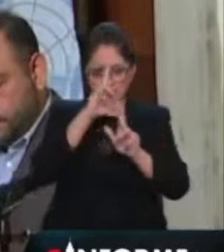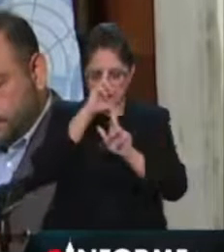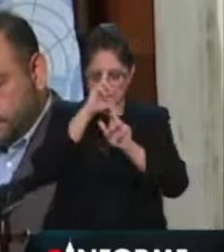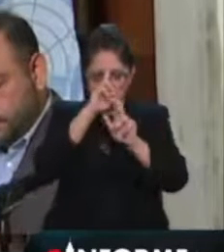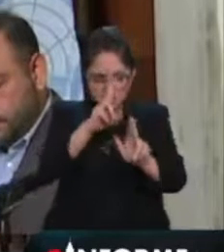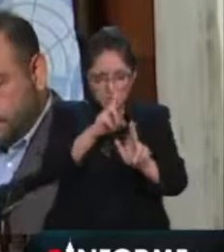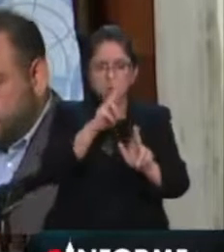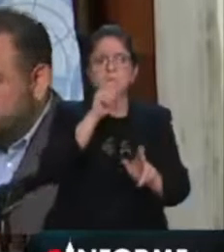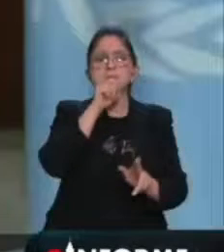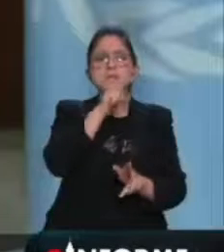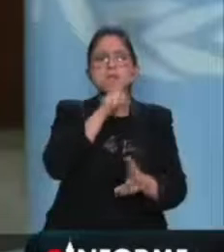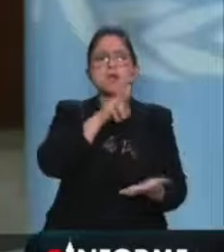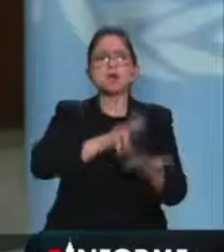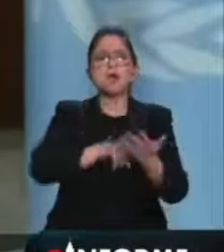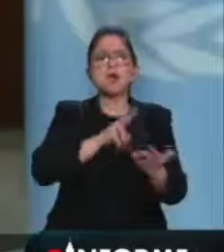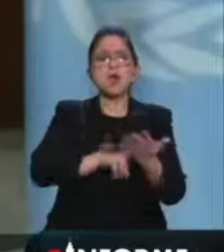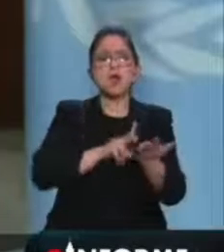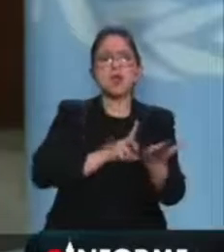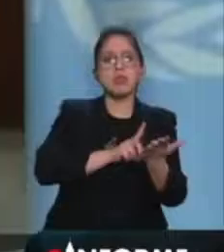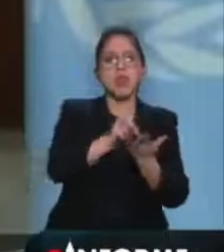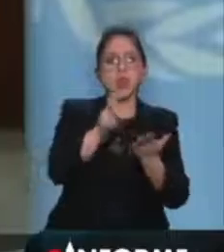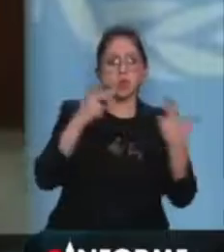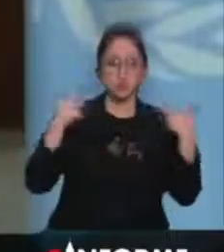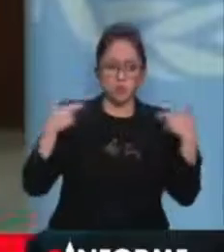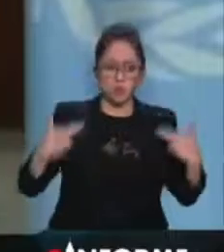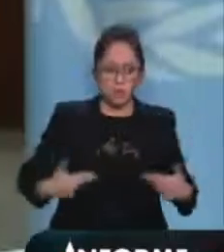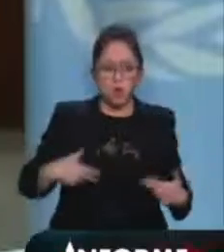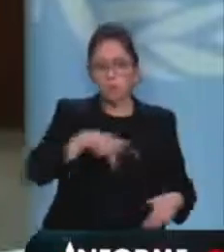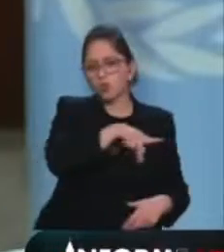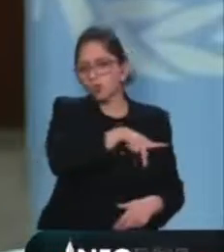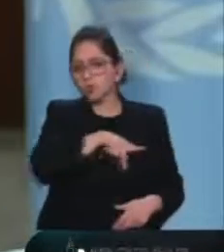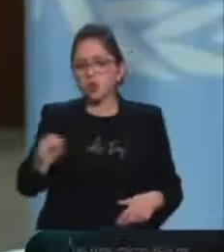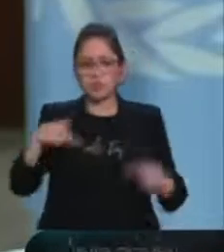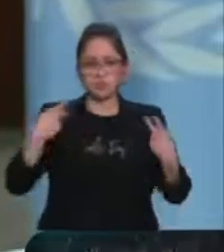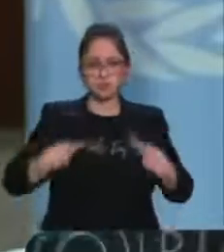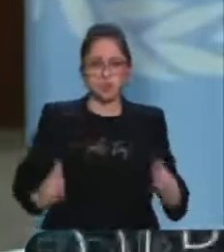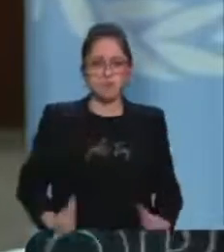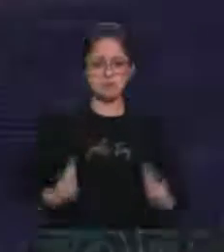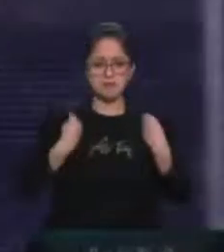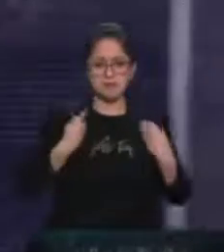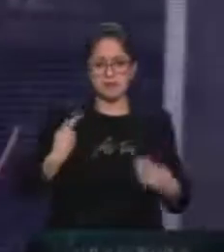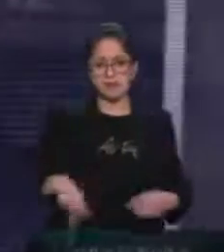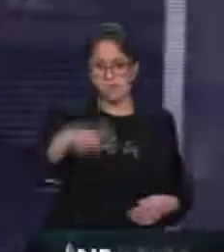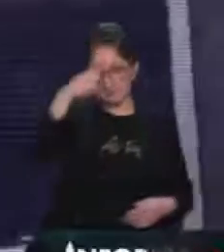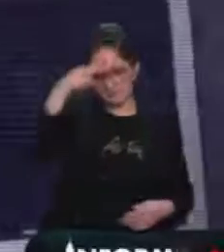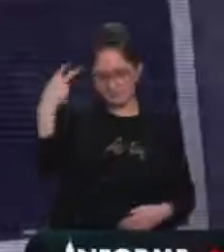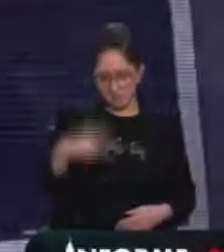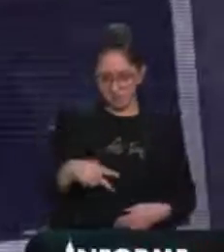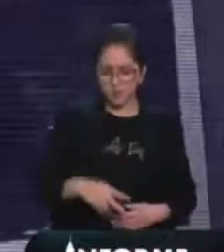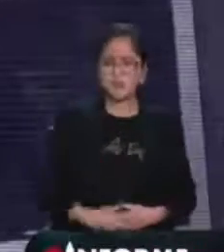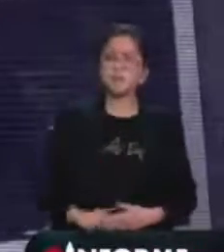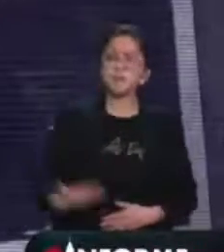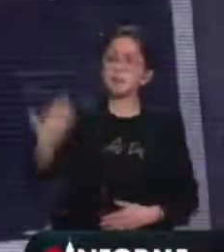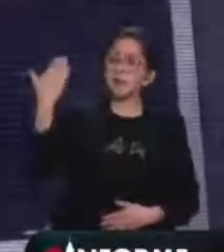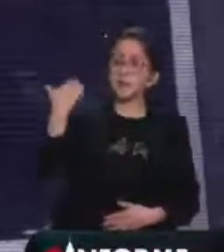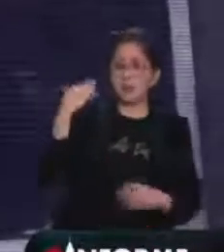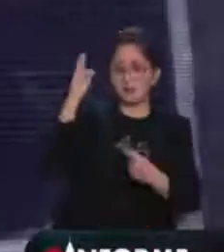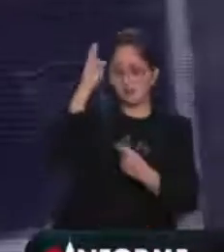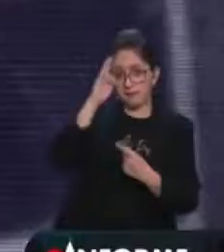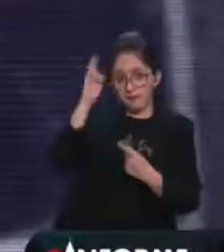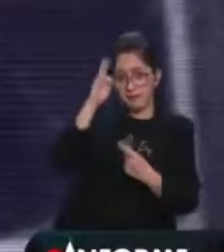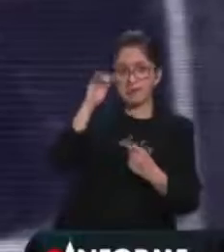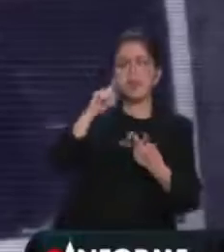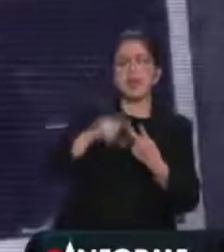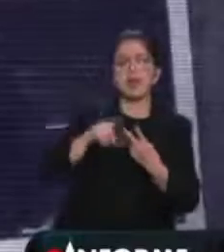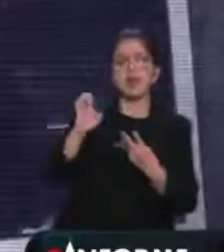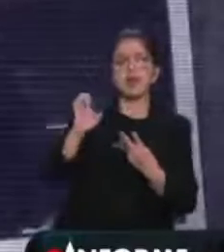la garantía a los derechos humanos de todas las personas en nuestro país. Desde los sexenios de Felipe Calderón y Enrique